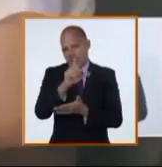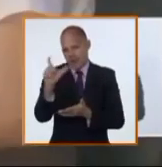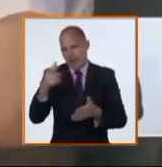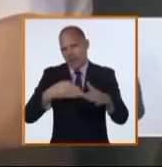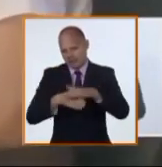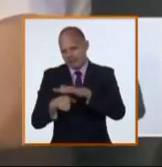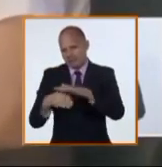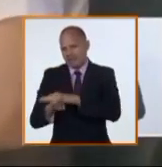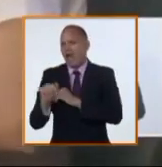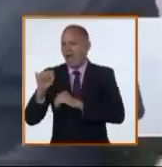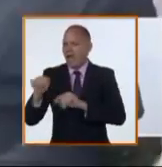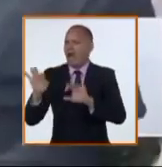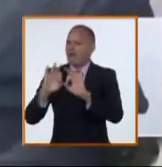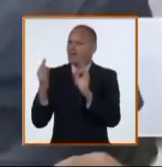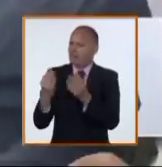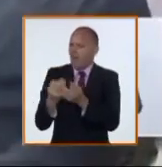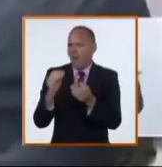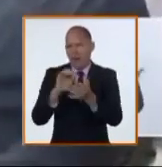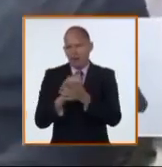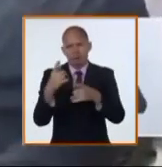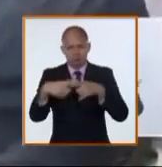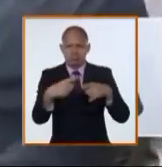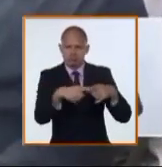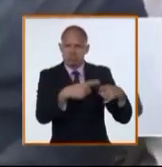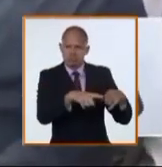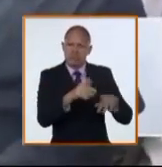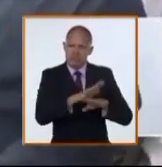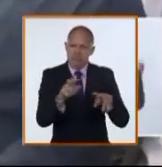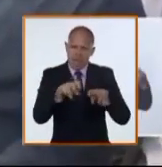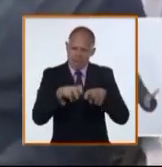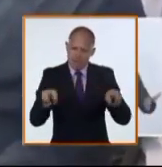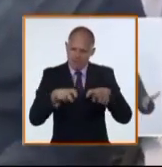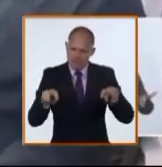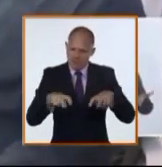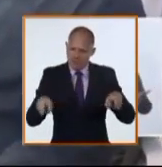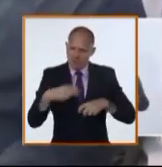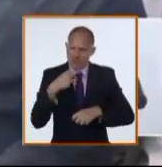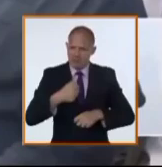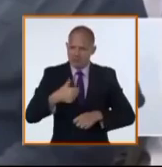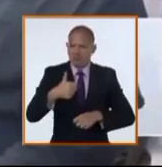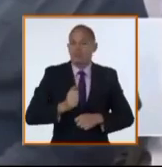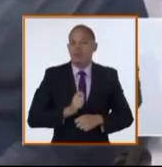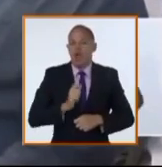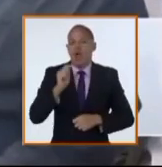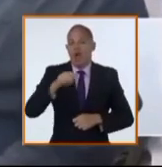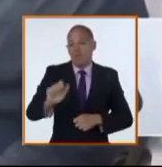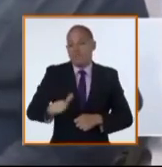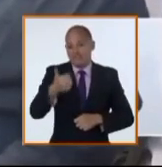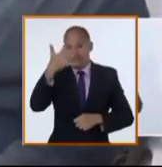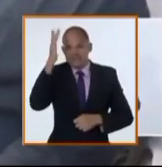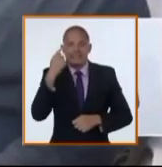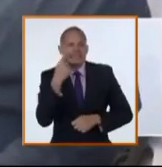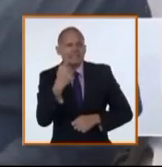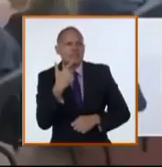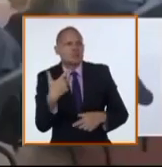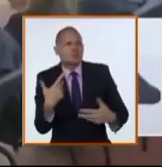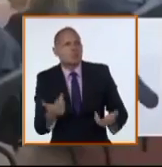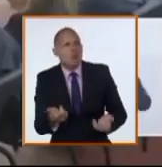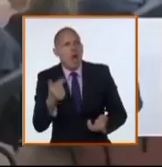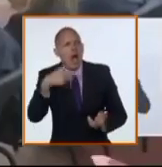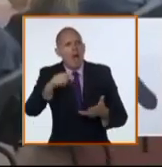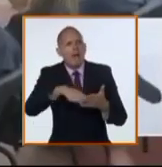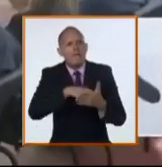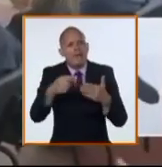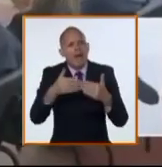a un curso normal después de la pandemia de la covid 19 el mandatario cubano conocido de las proyecciones de la educación general